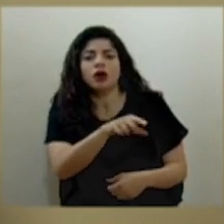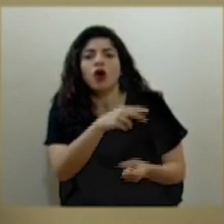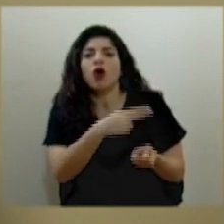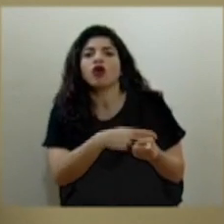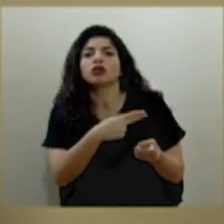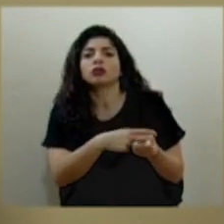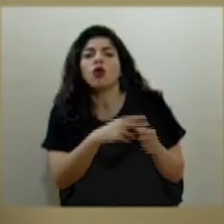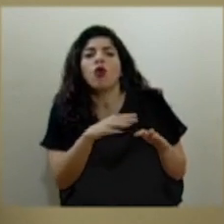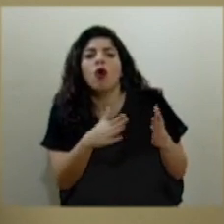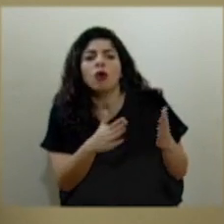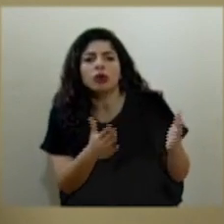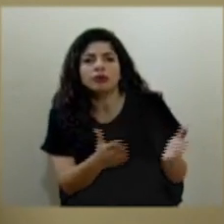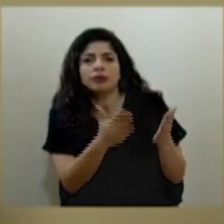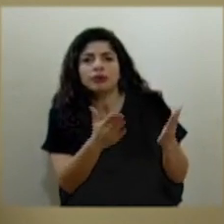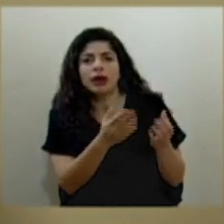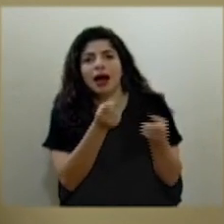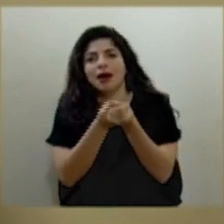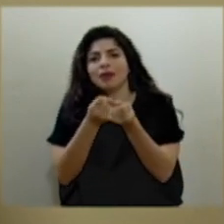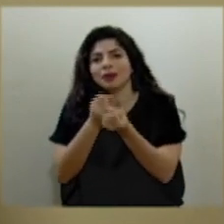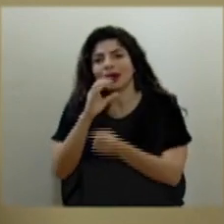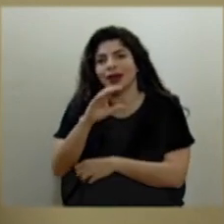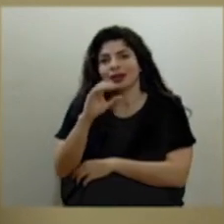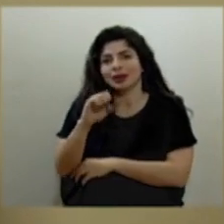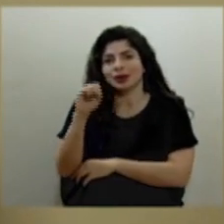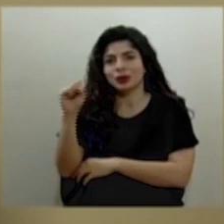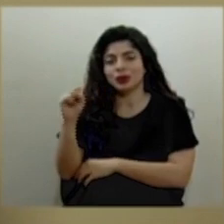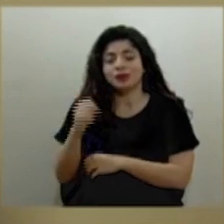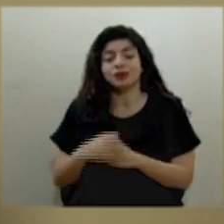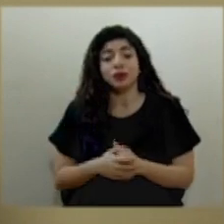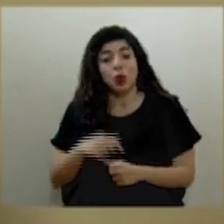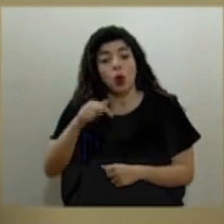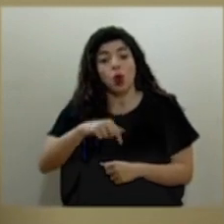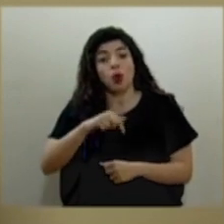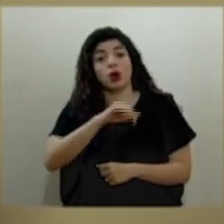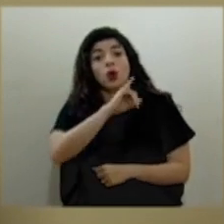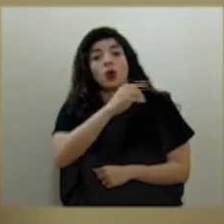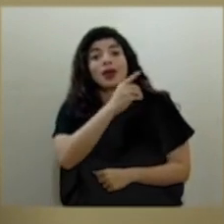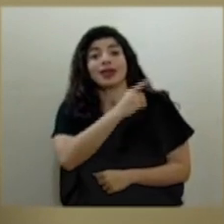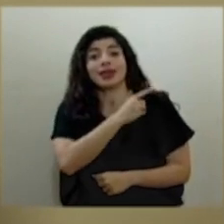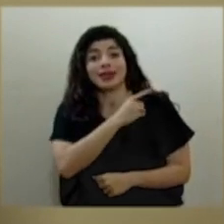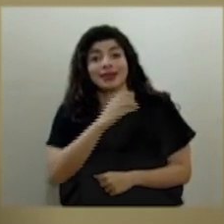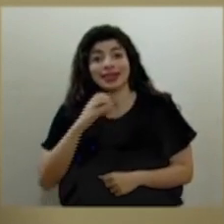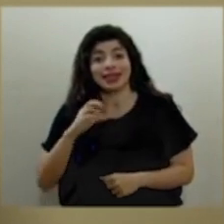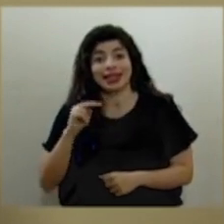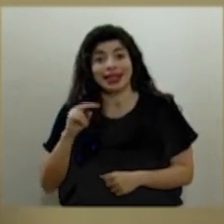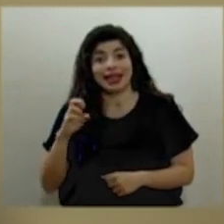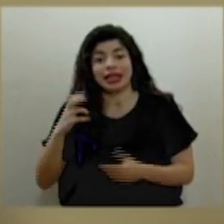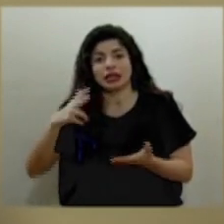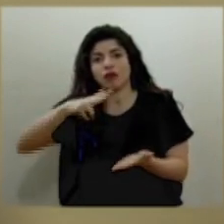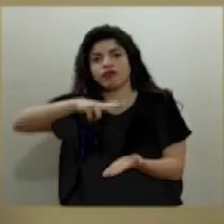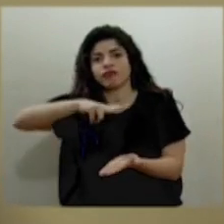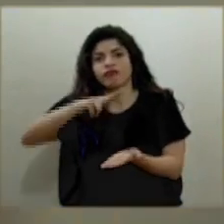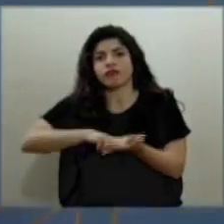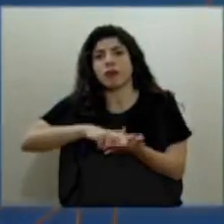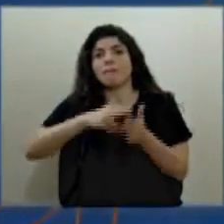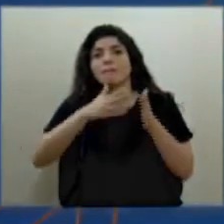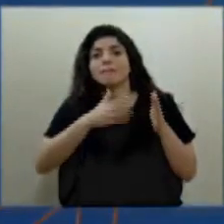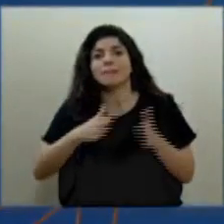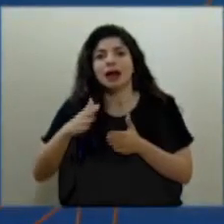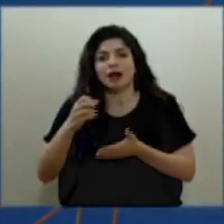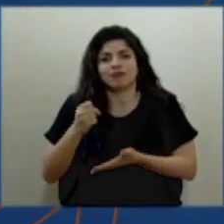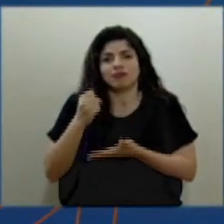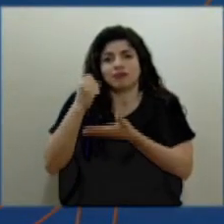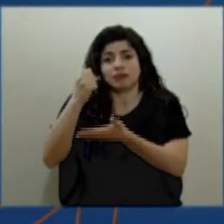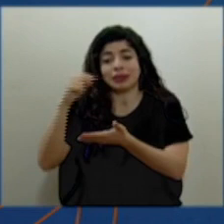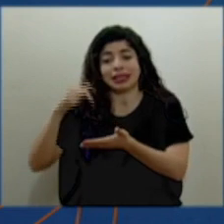los hospitales en apoyo a la Caja Costarricense de Seguro Social. Hoy la Junta Directiva de la CNE ha aprobado el plan de inversión que se ha